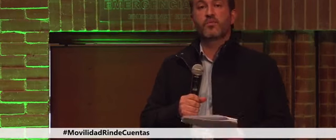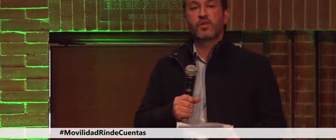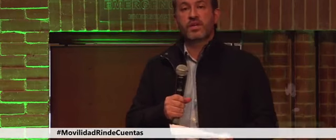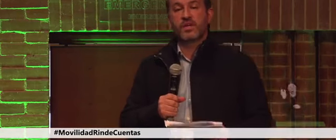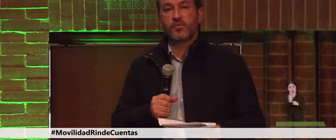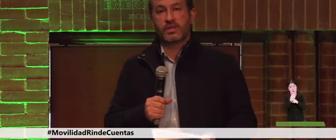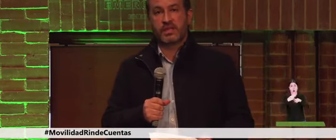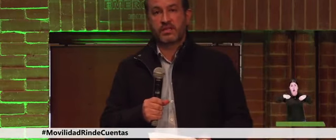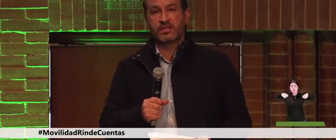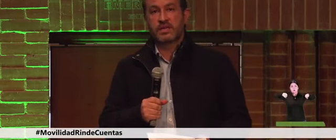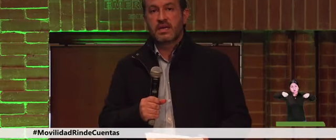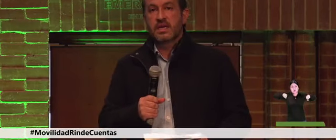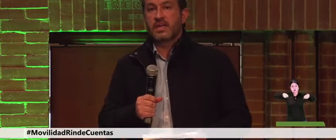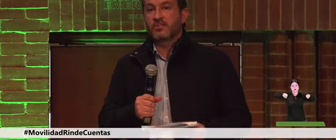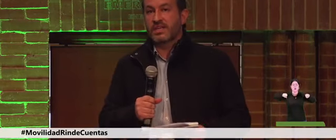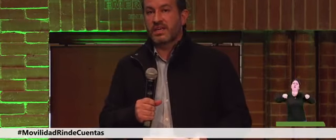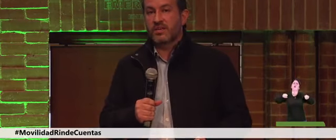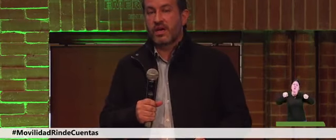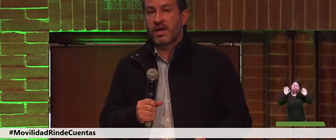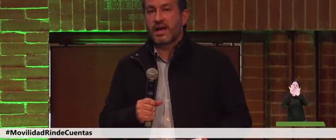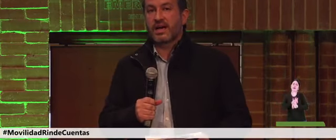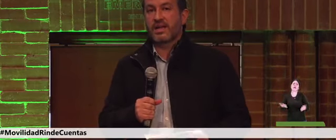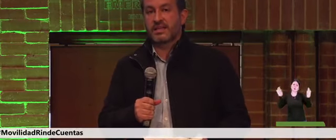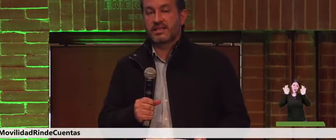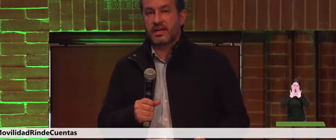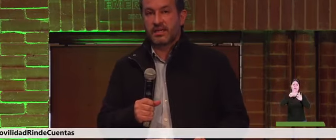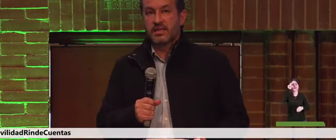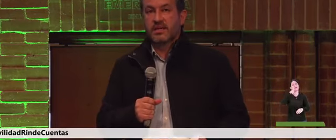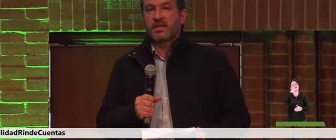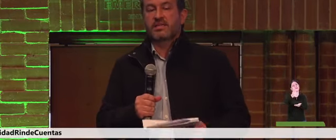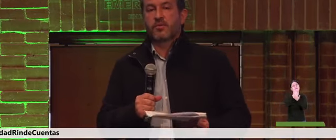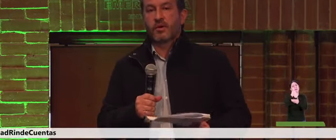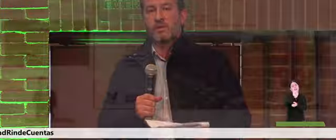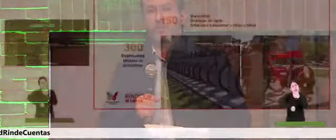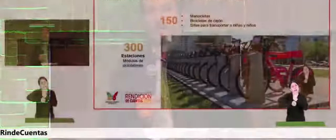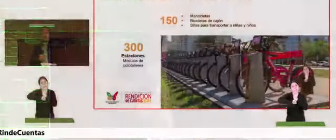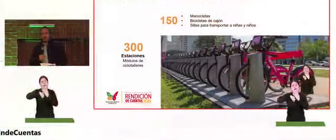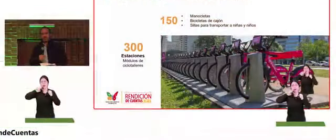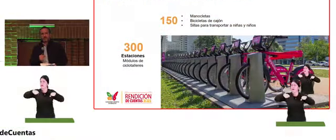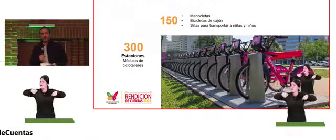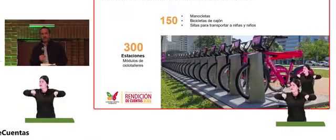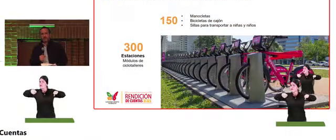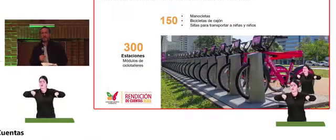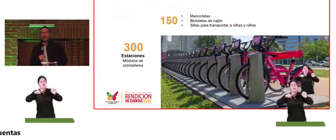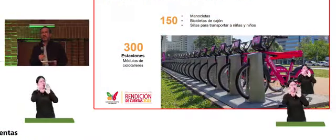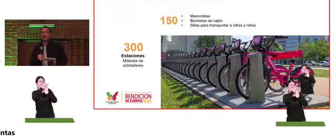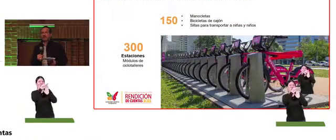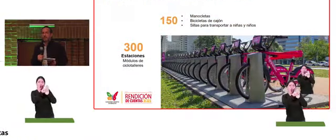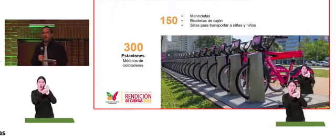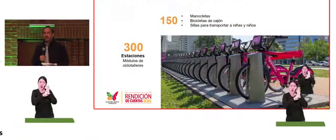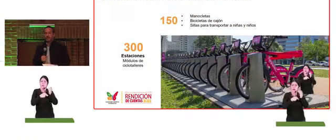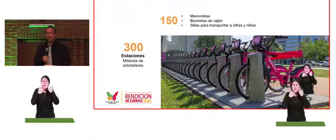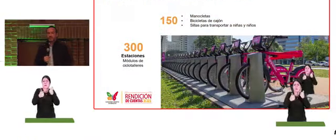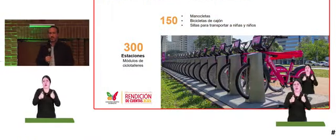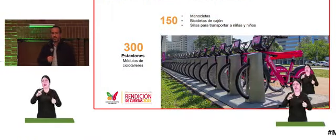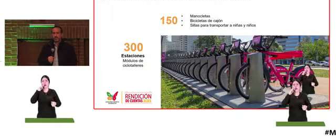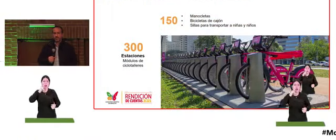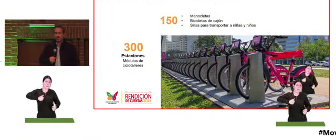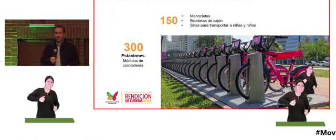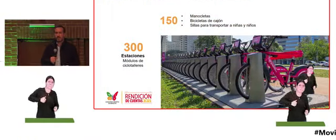muy importantes y nos tienen que ayudar a garantizar que se mueven con las normas también, que no excedemos los